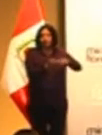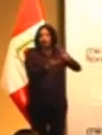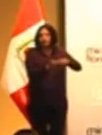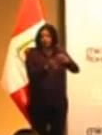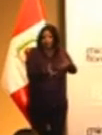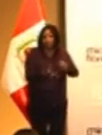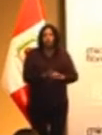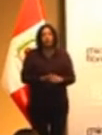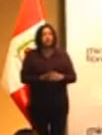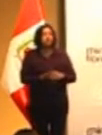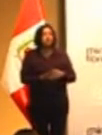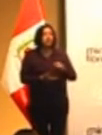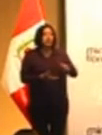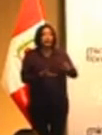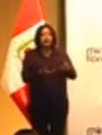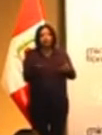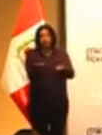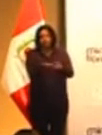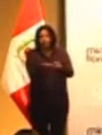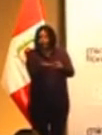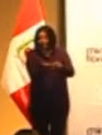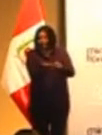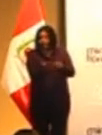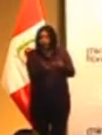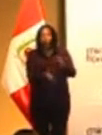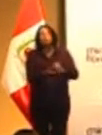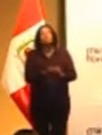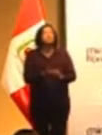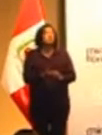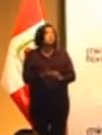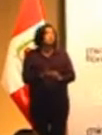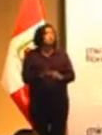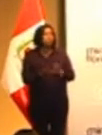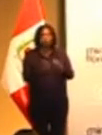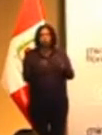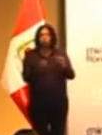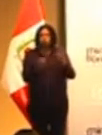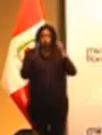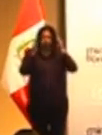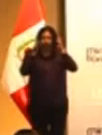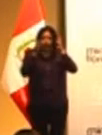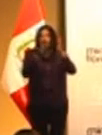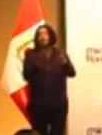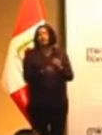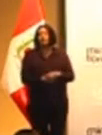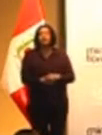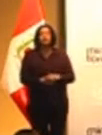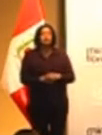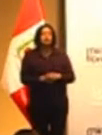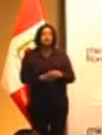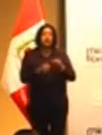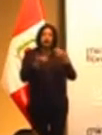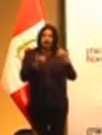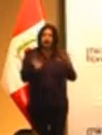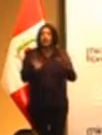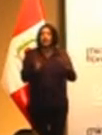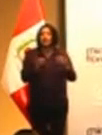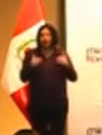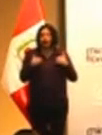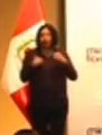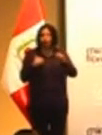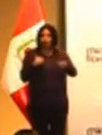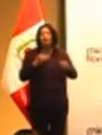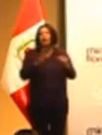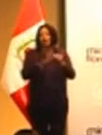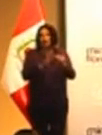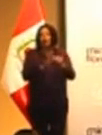participando en estas gestiones realmente con muchísima dedicación. Y tendremos esta